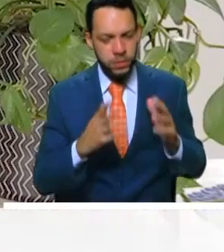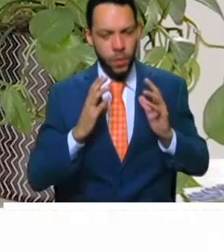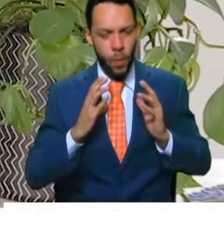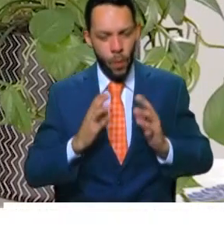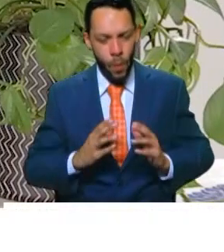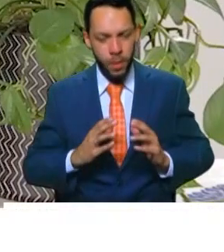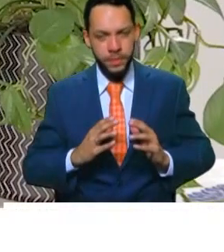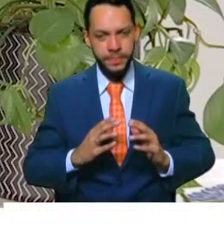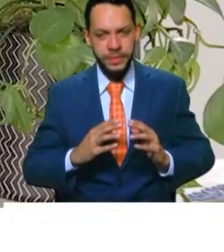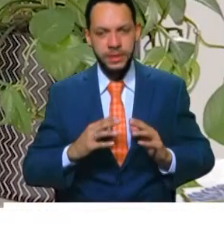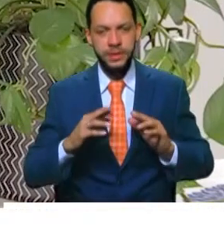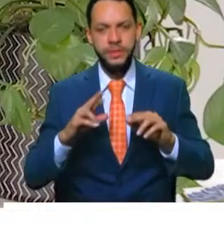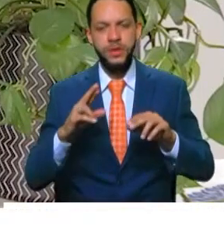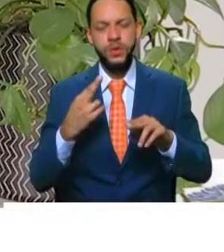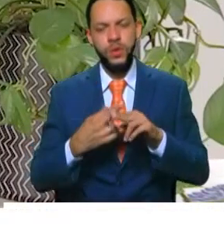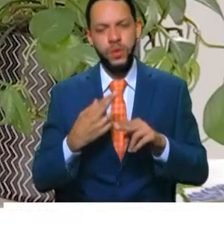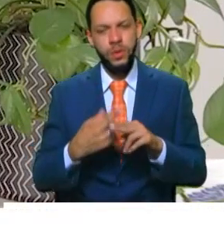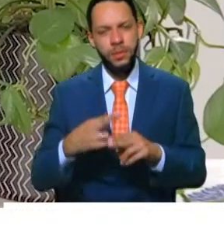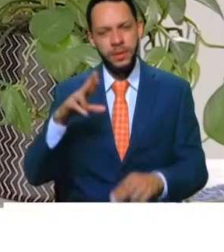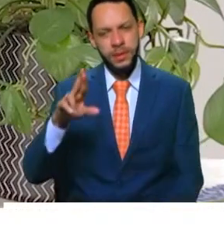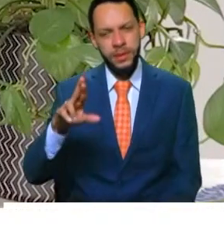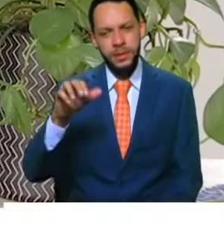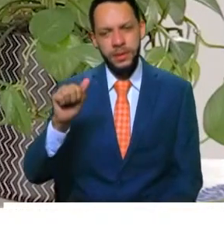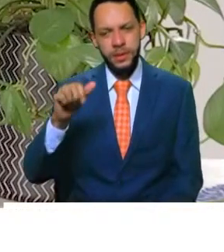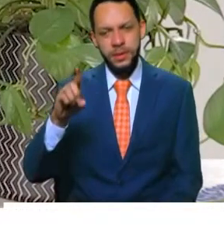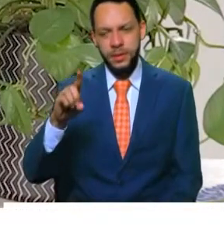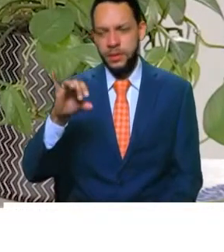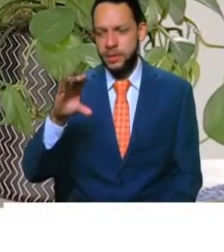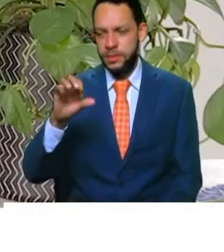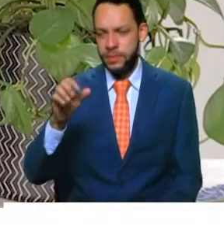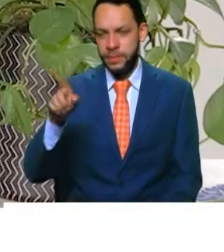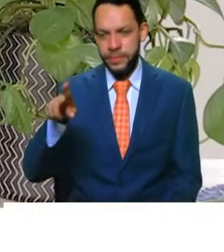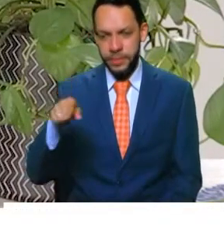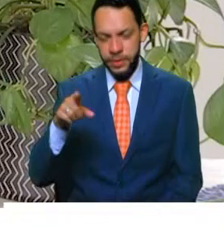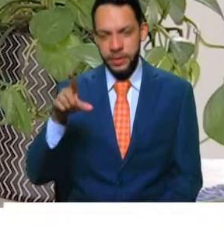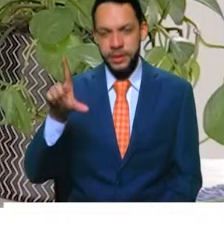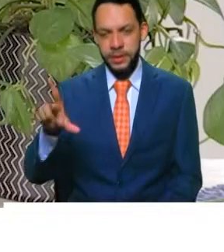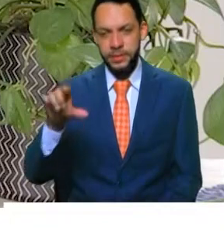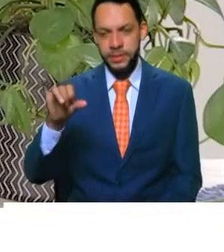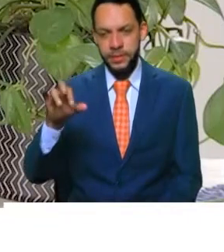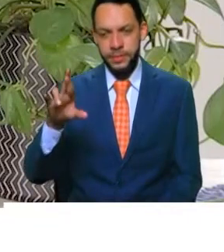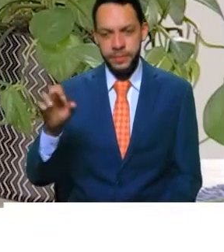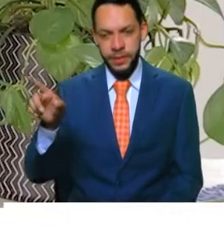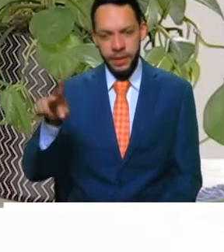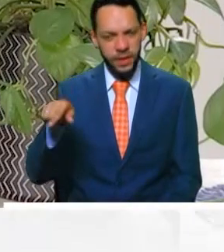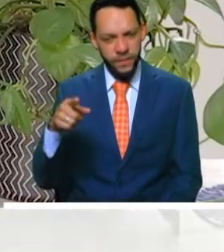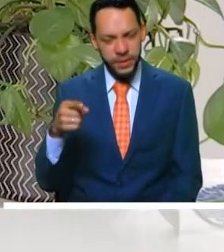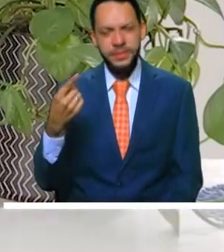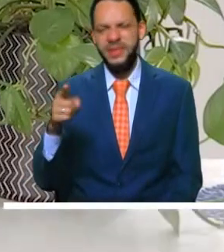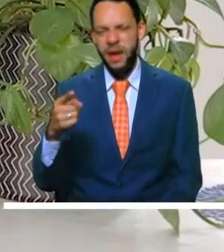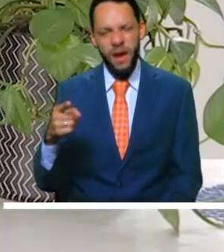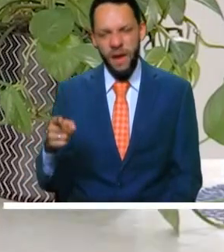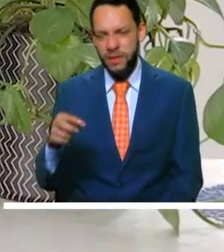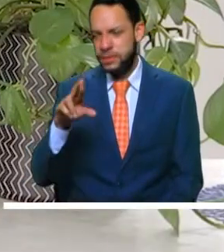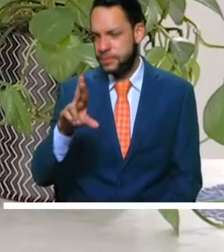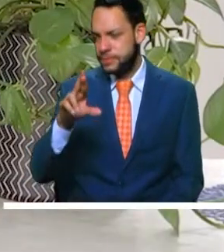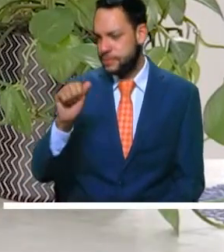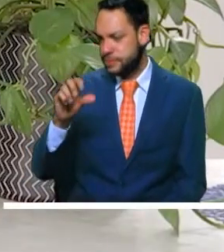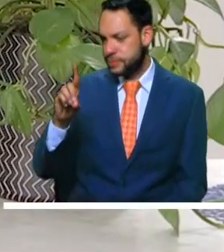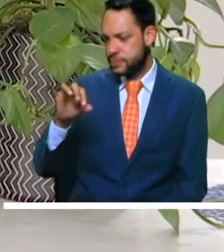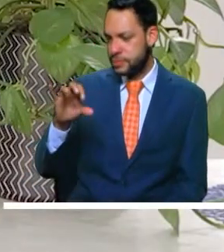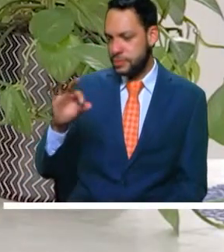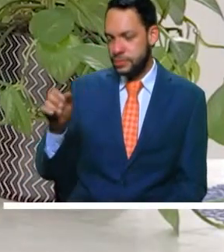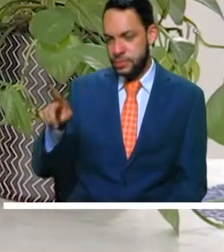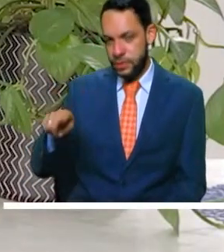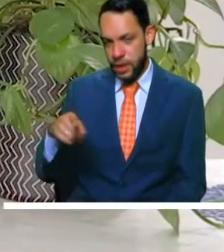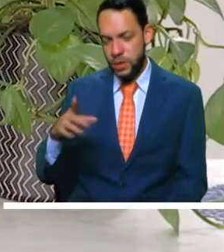llaman radicales libres, la mayoría de eso. ¿Qué es eso de radicales libres? Explicado en resumen. Resulta que cada átomo tiene